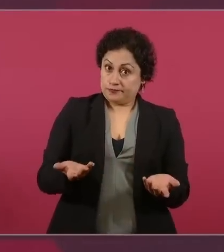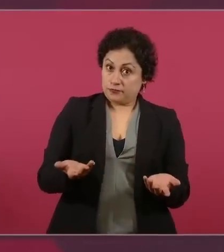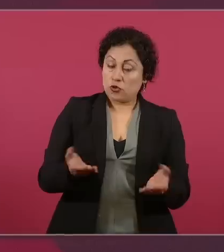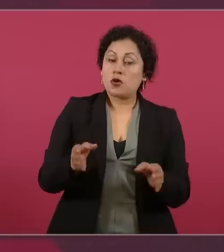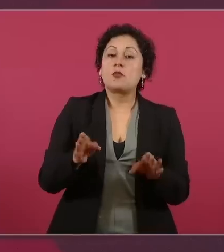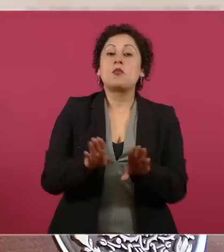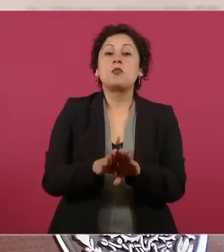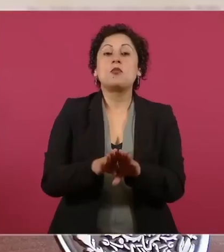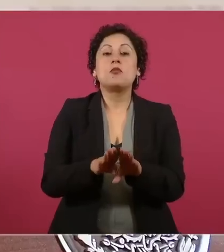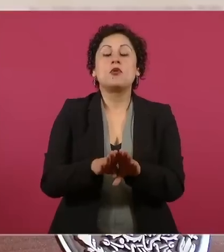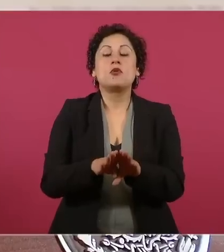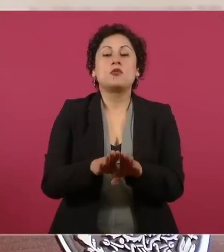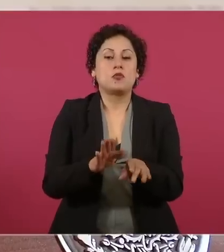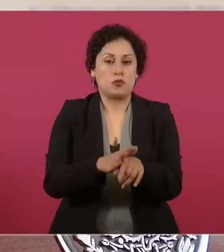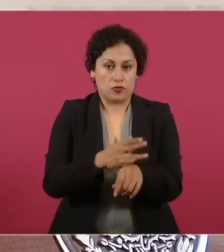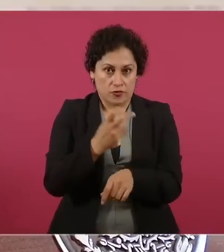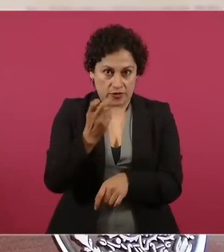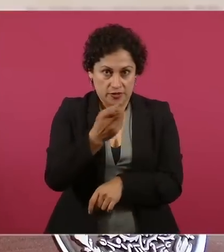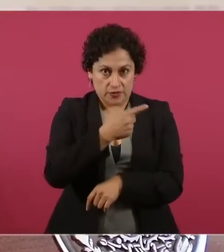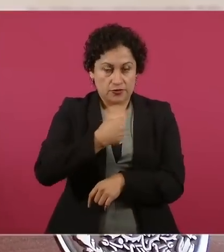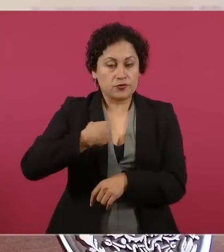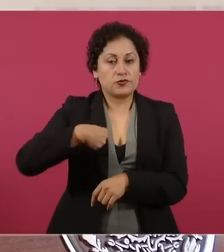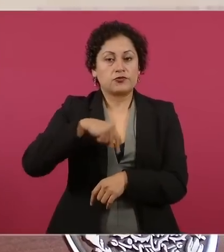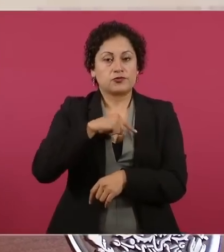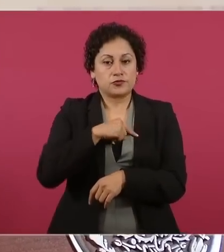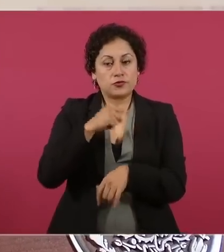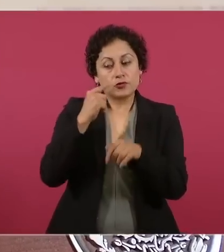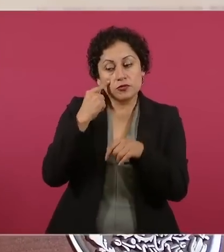queremos es que ningún educador